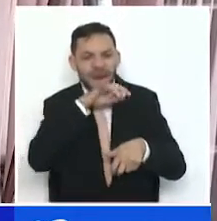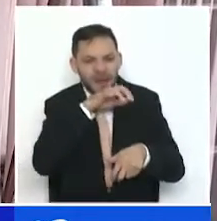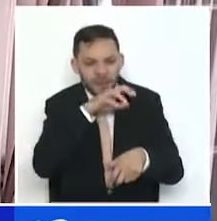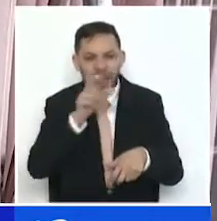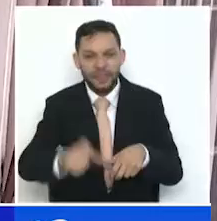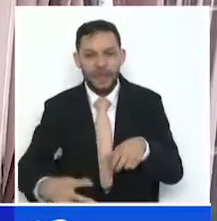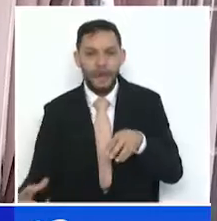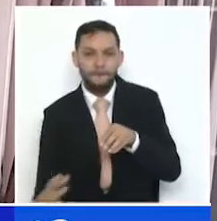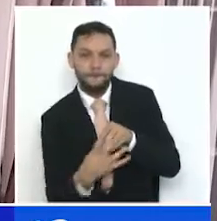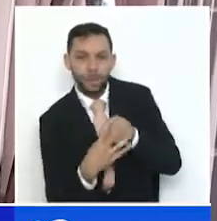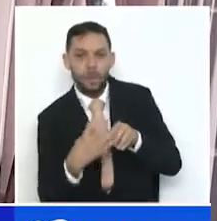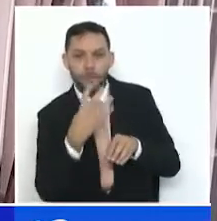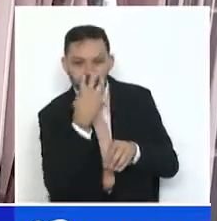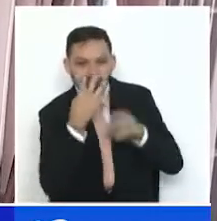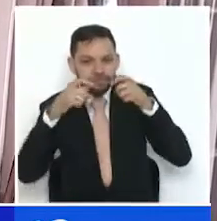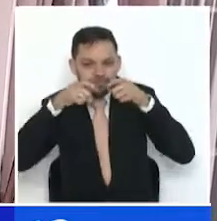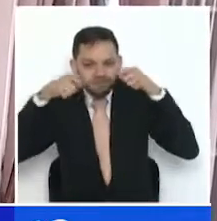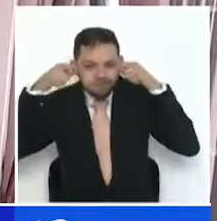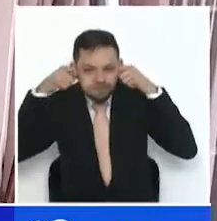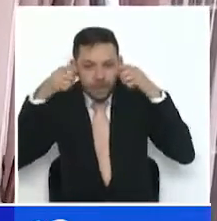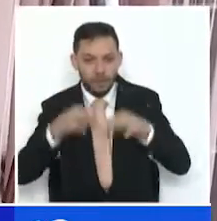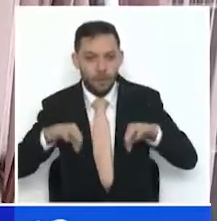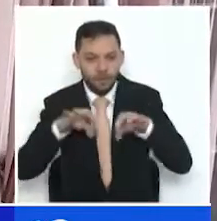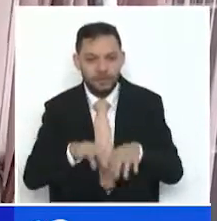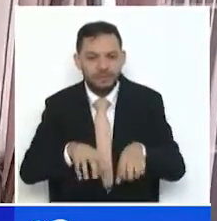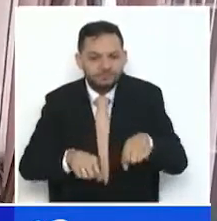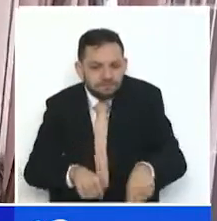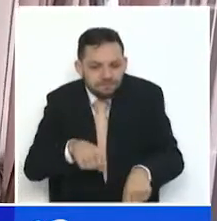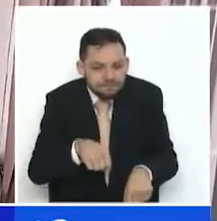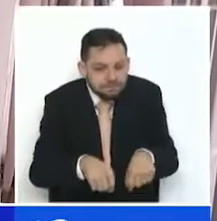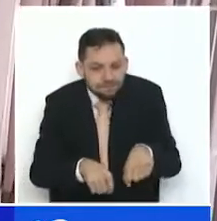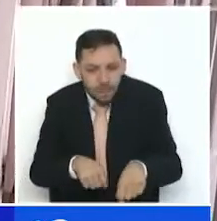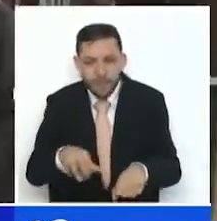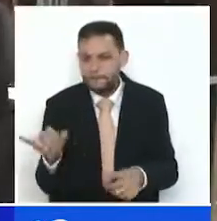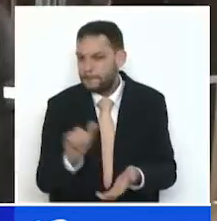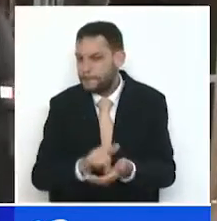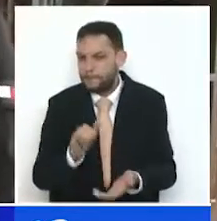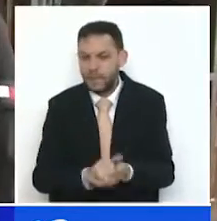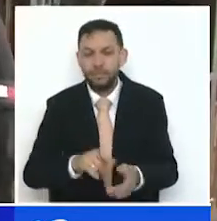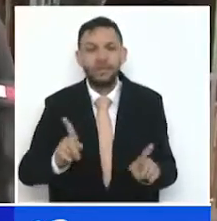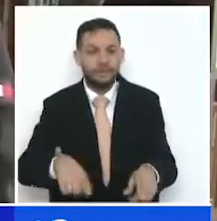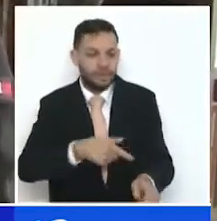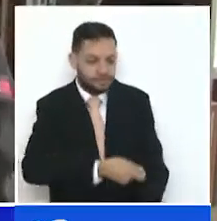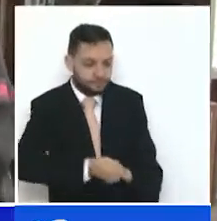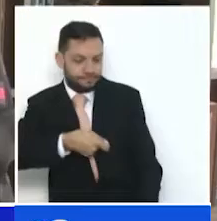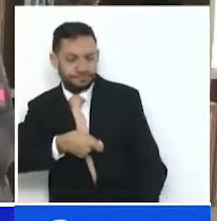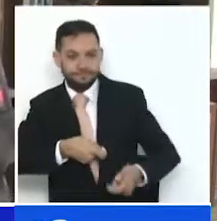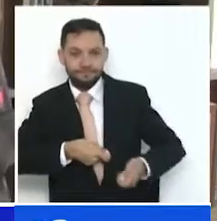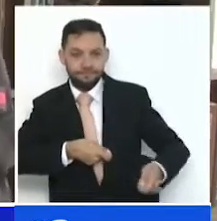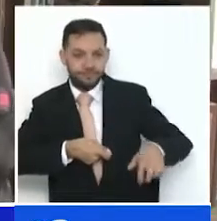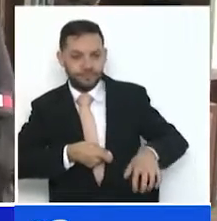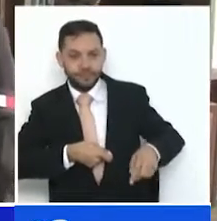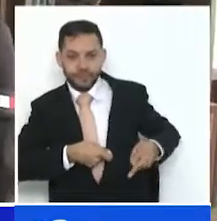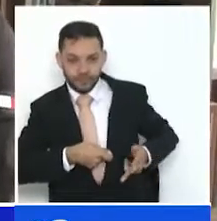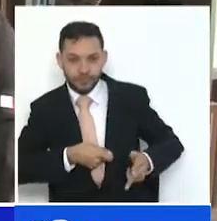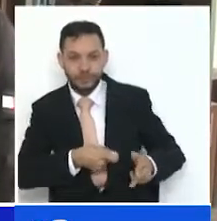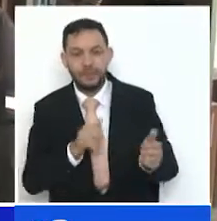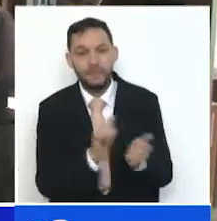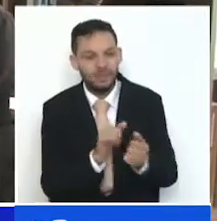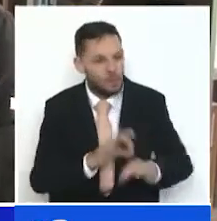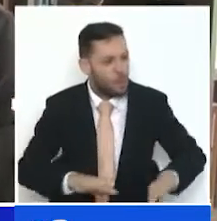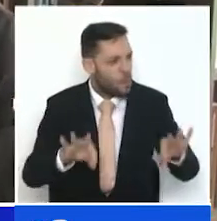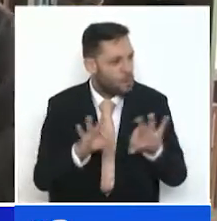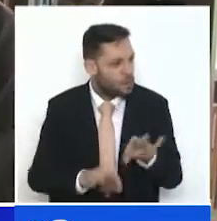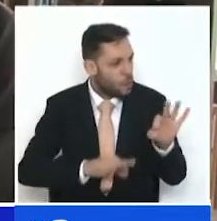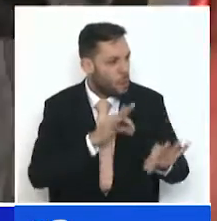los animales de raza especial y es obligatorio para todos los animales de Colombia tener un collar. Ya desde la jurisprudencia se está evaluando en